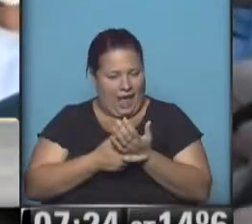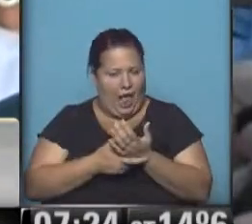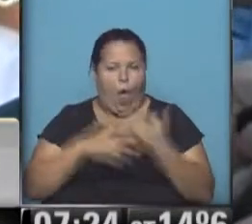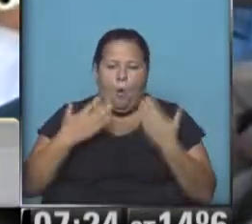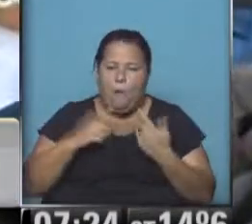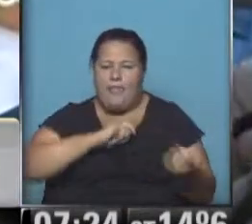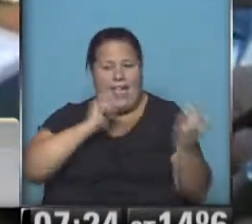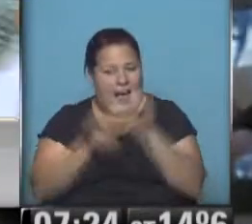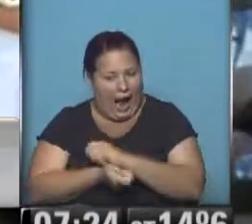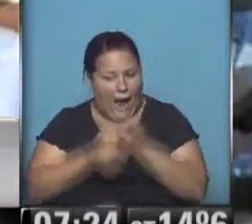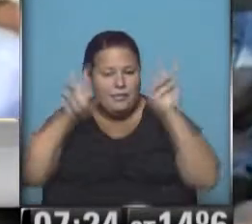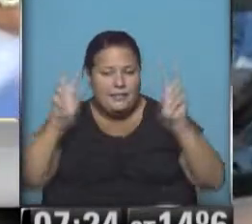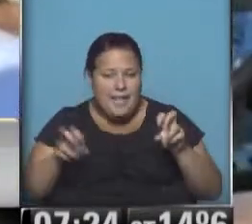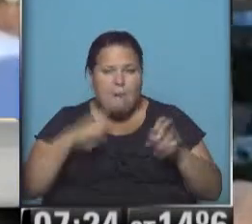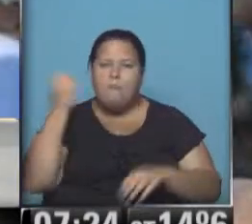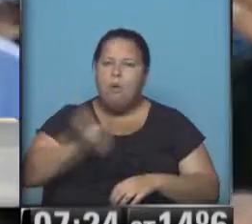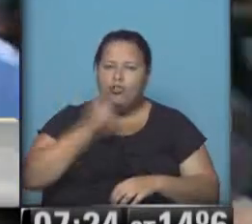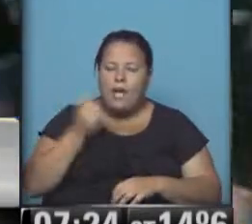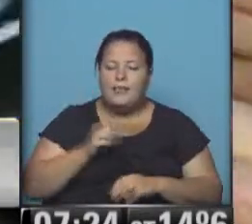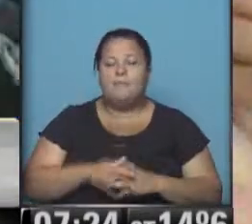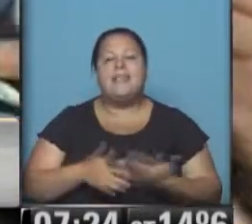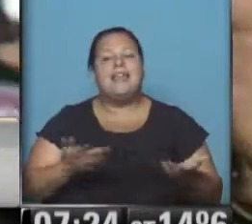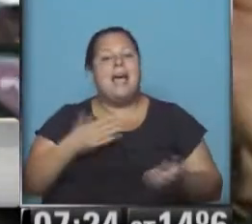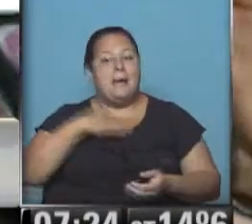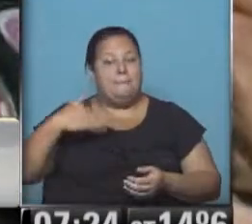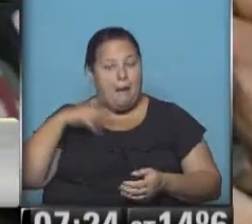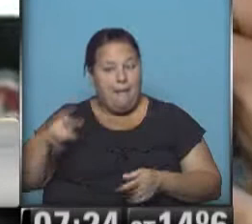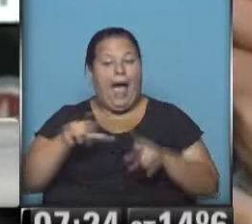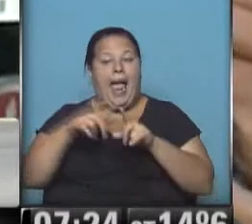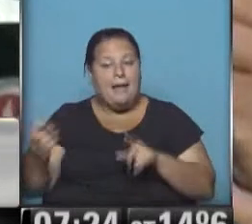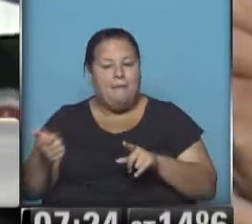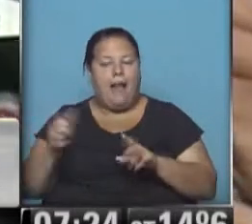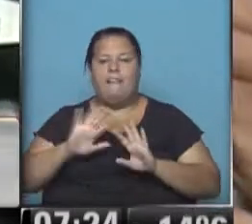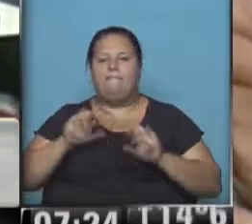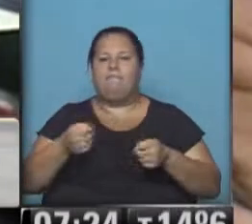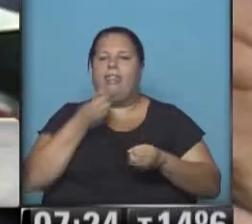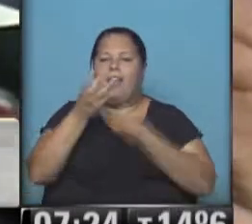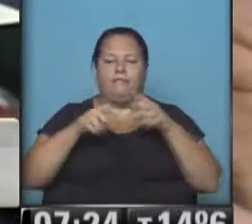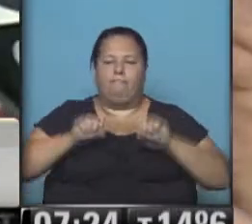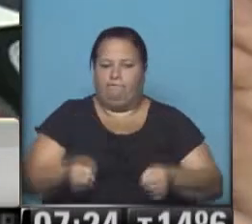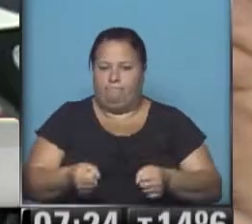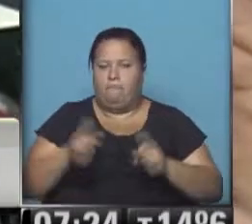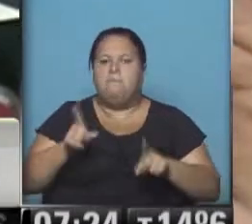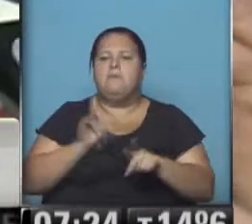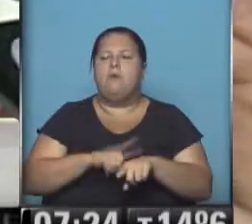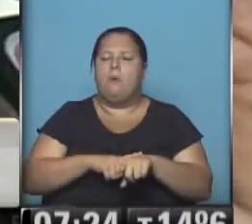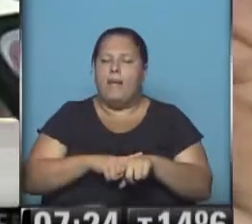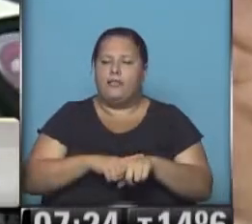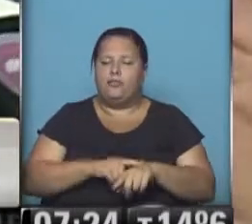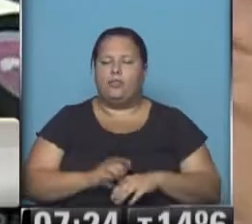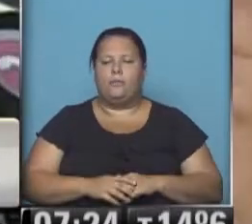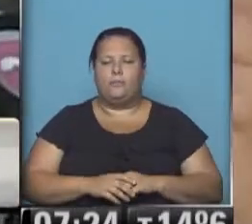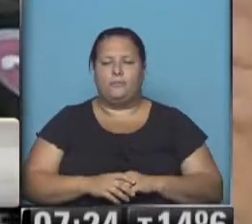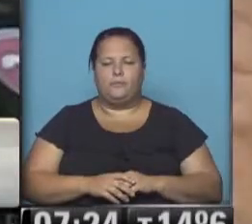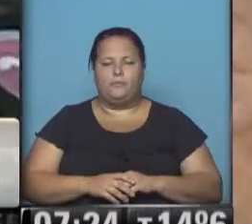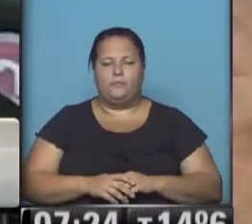haber un cambio en la causa, un dato importante? La madre y la hermana se frenó la declaración en el mismo momento en que